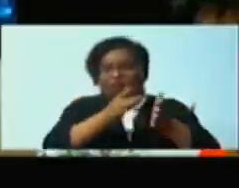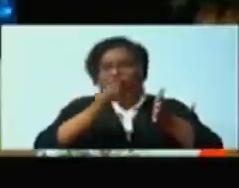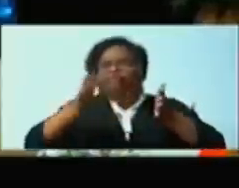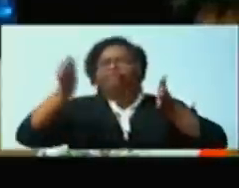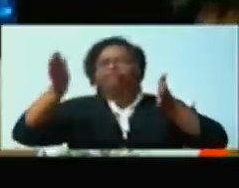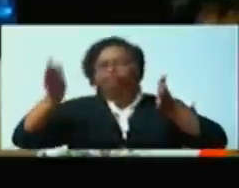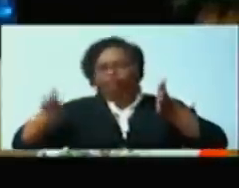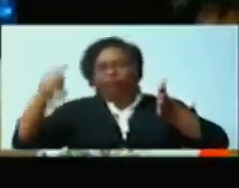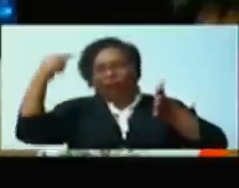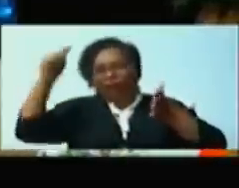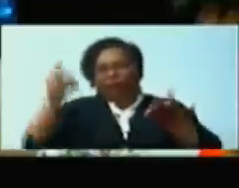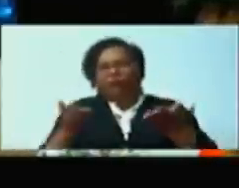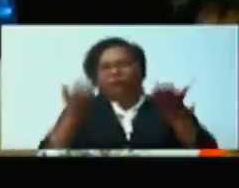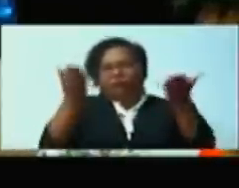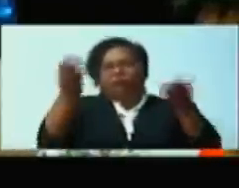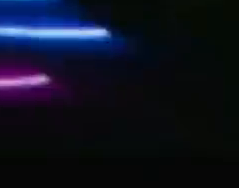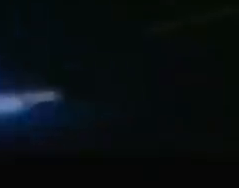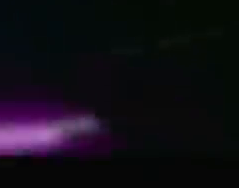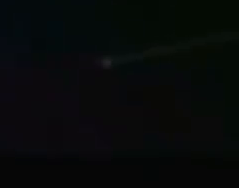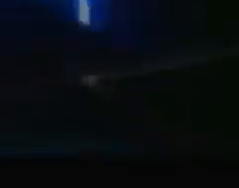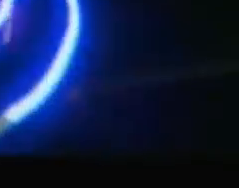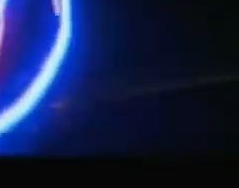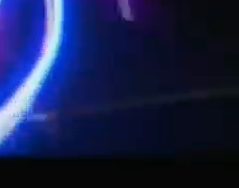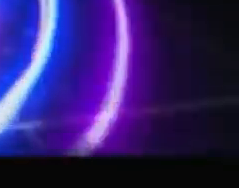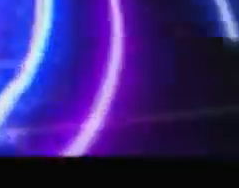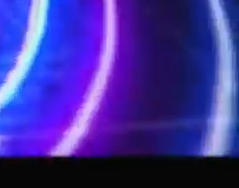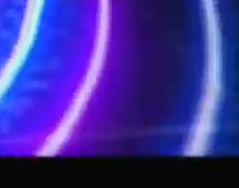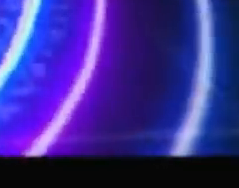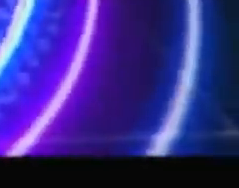hallazgos de esa investigación Muchas gracias